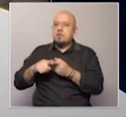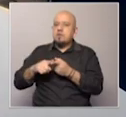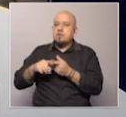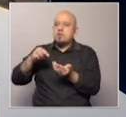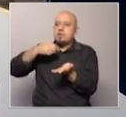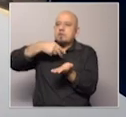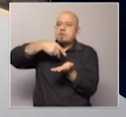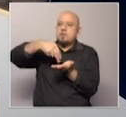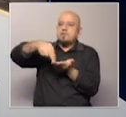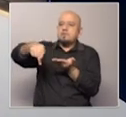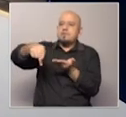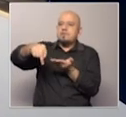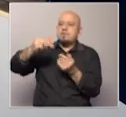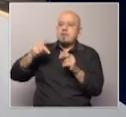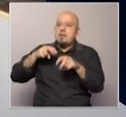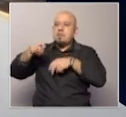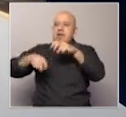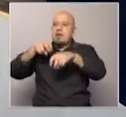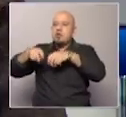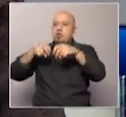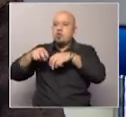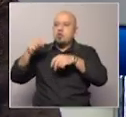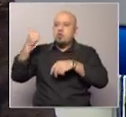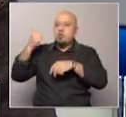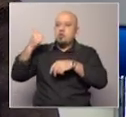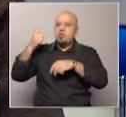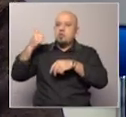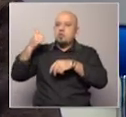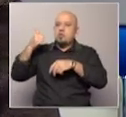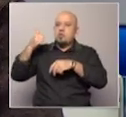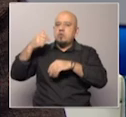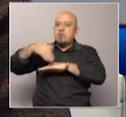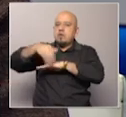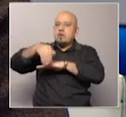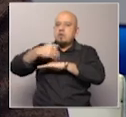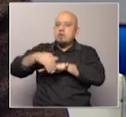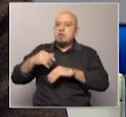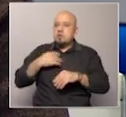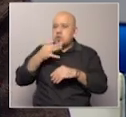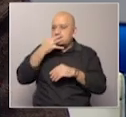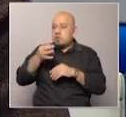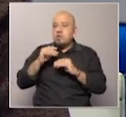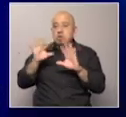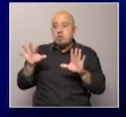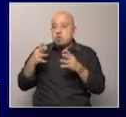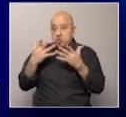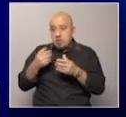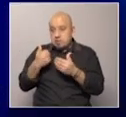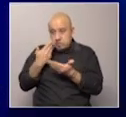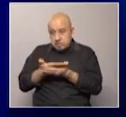las calles síntomas del parque rodó represento degustado y sus entonces nos contactamos y le dijimos que no quieres presentarlo